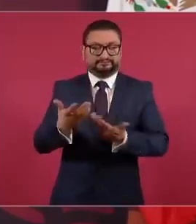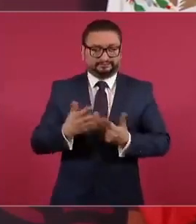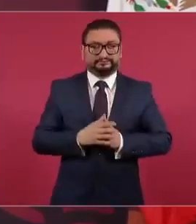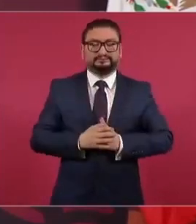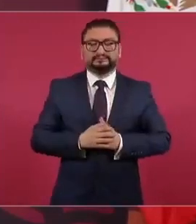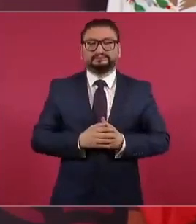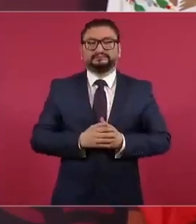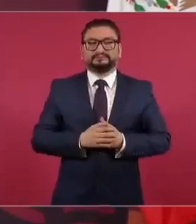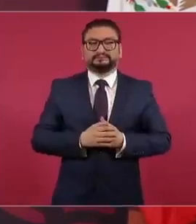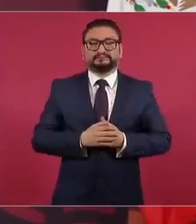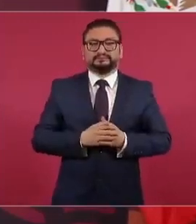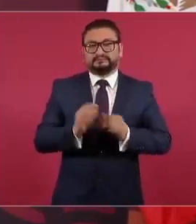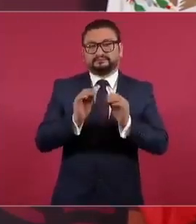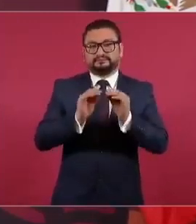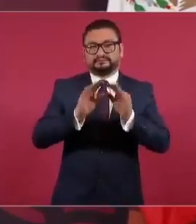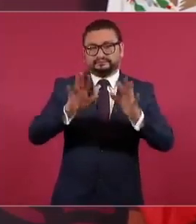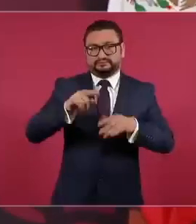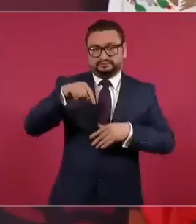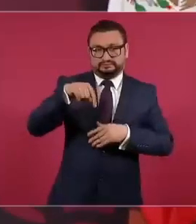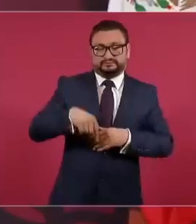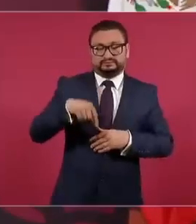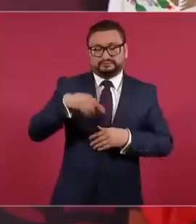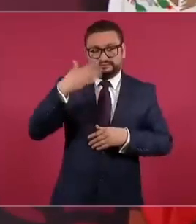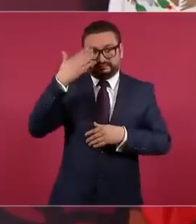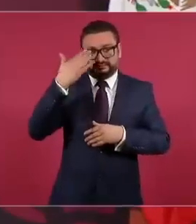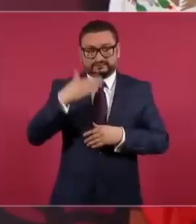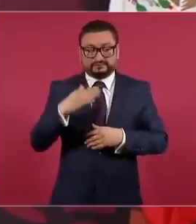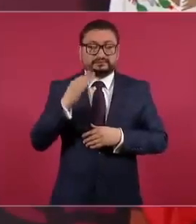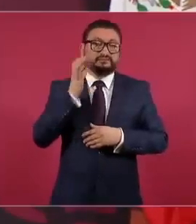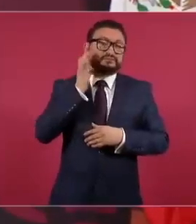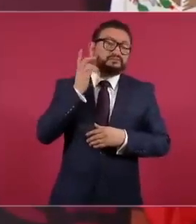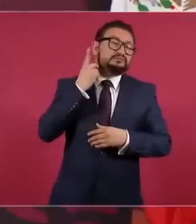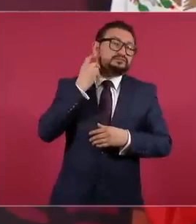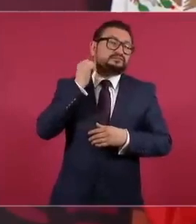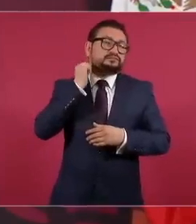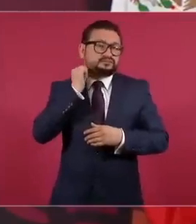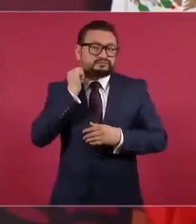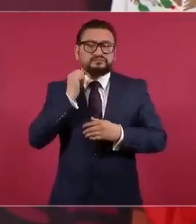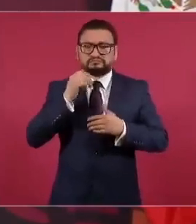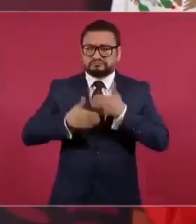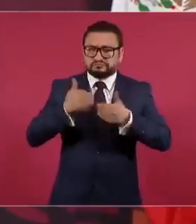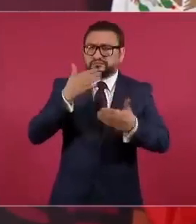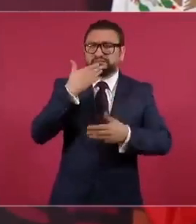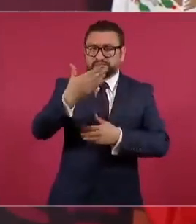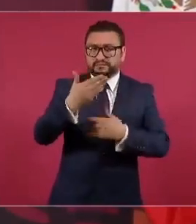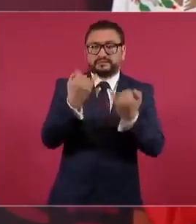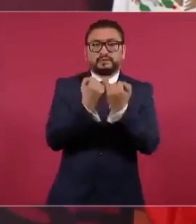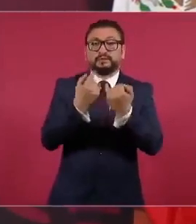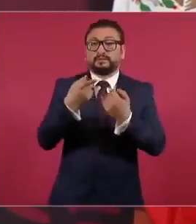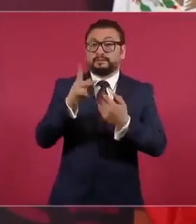desde luego en el Ejecutivo, pero el Poder Judicial